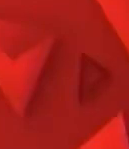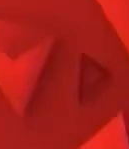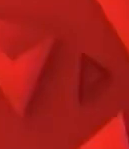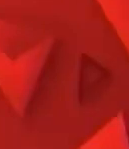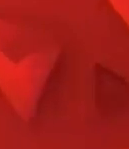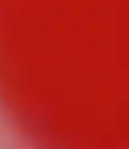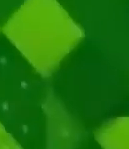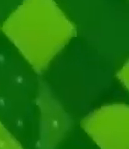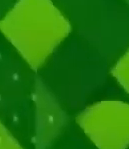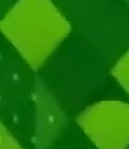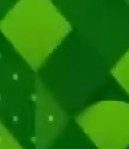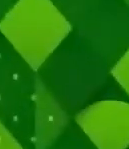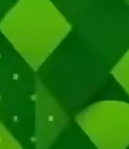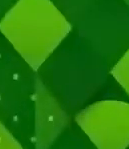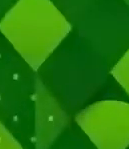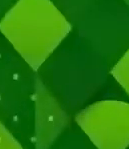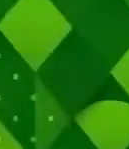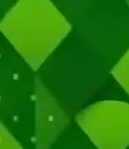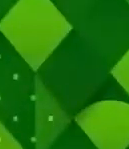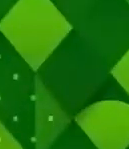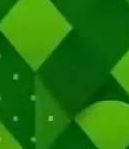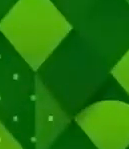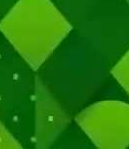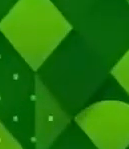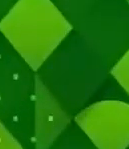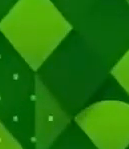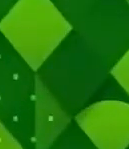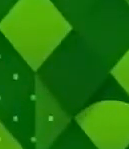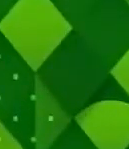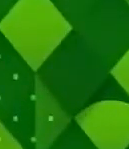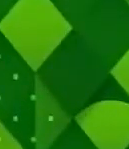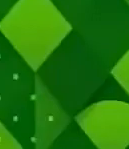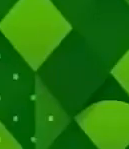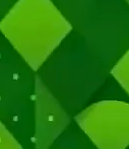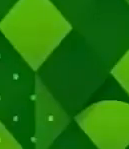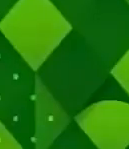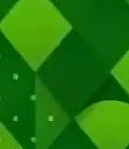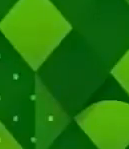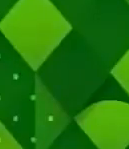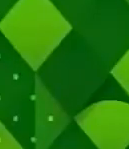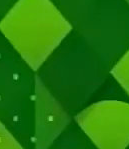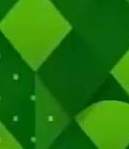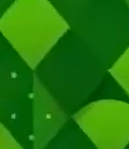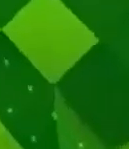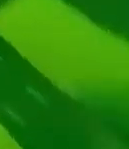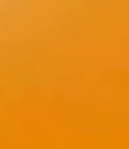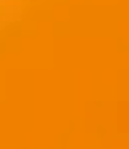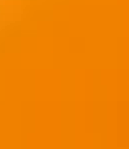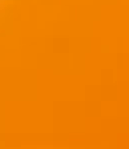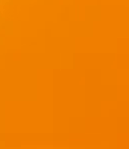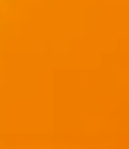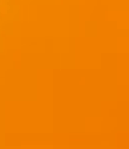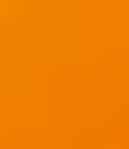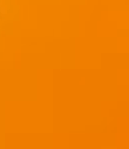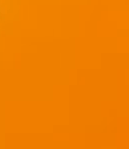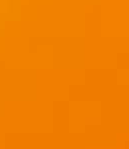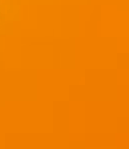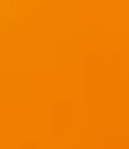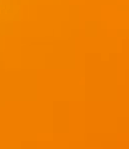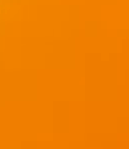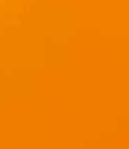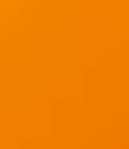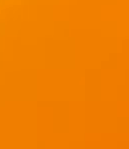cosa. Debo reconocer que hiciste un increíble trabajo eligiendo el color de este lugar. Ven